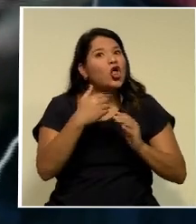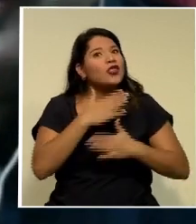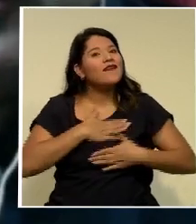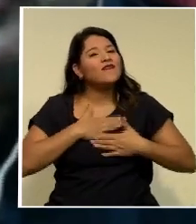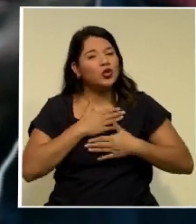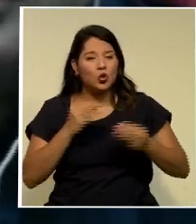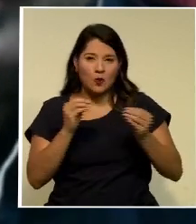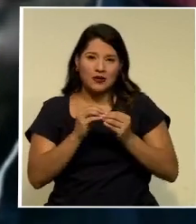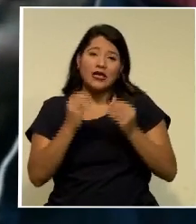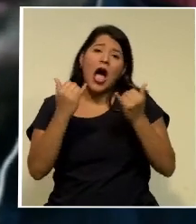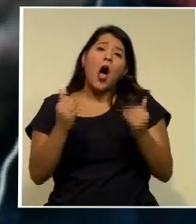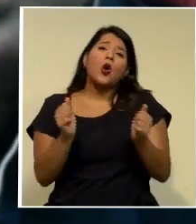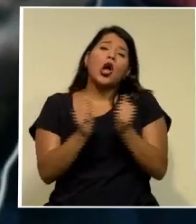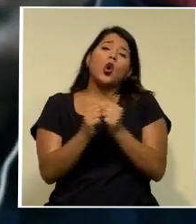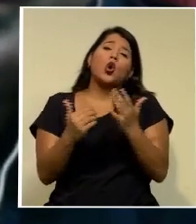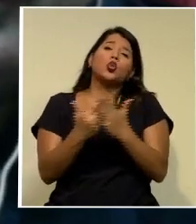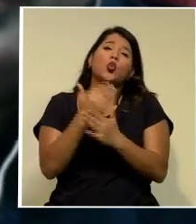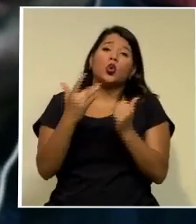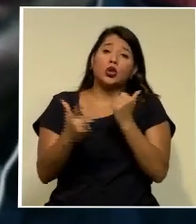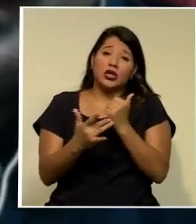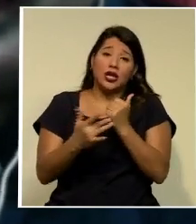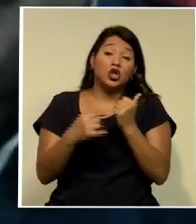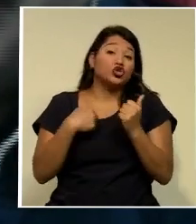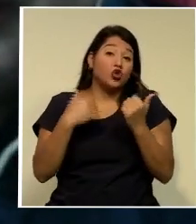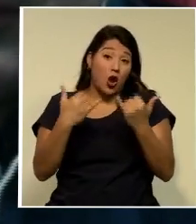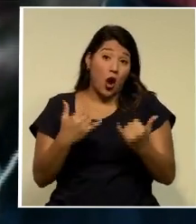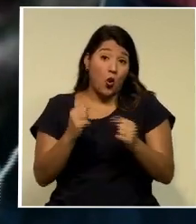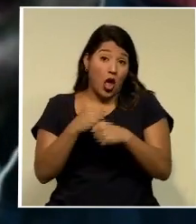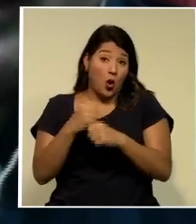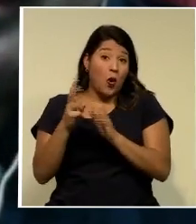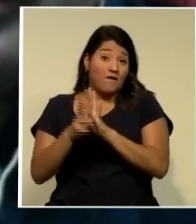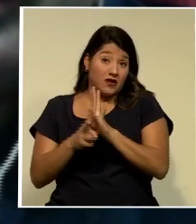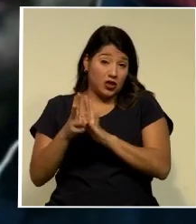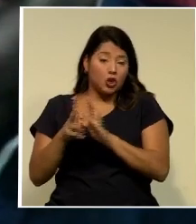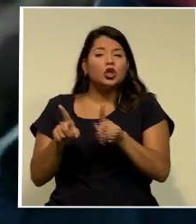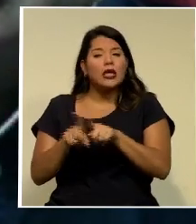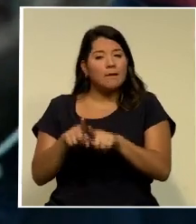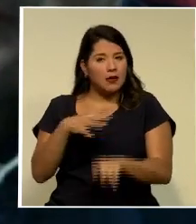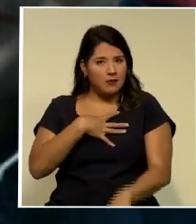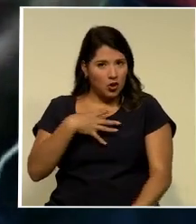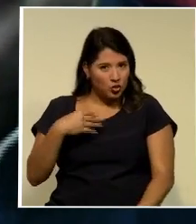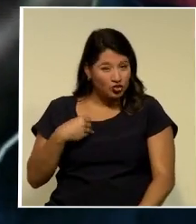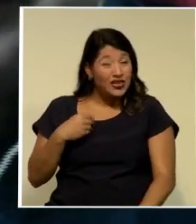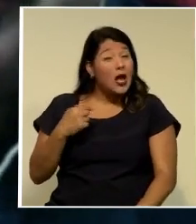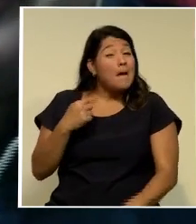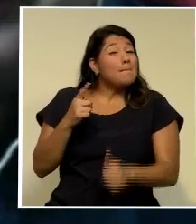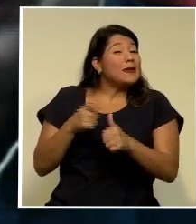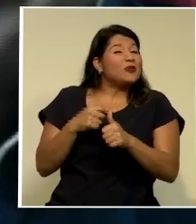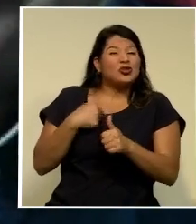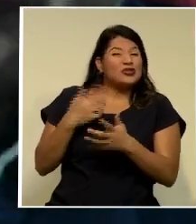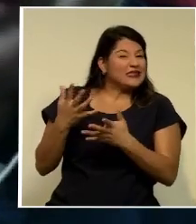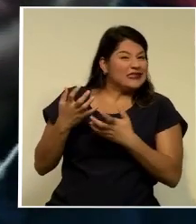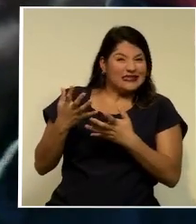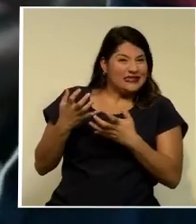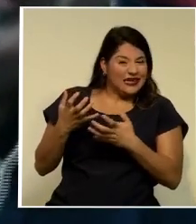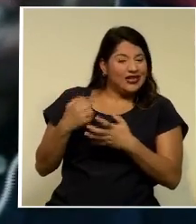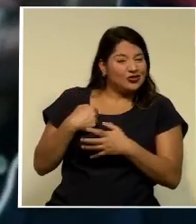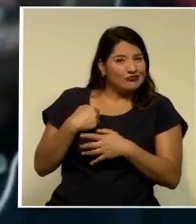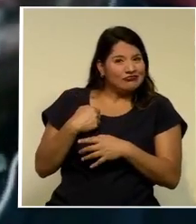nuevas tecnologías ahora me ha tocado hacer video, que también me encanta. Me resistí mucho al principio, he de